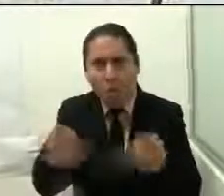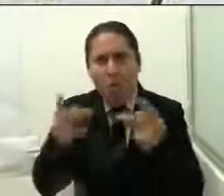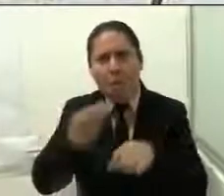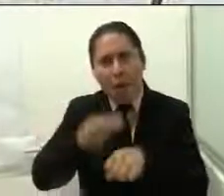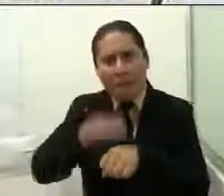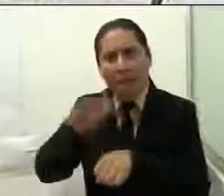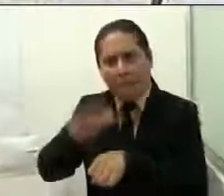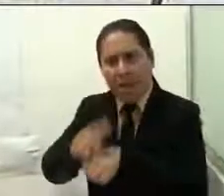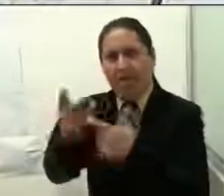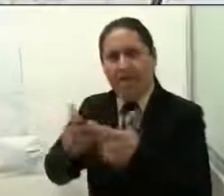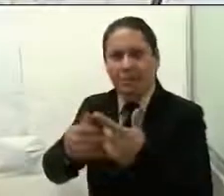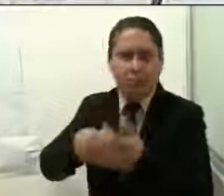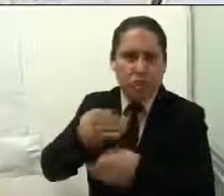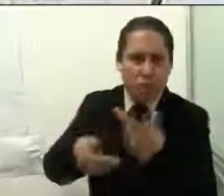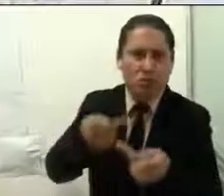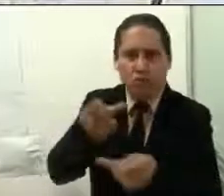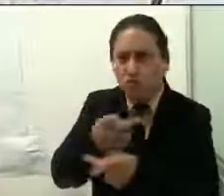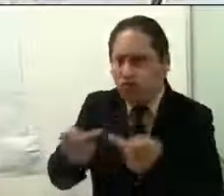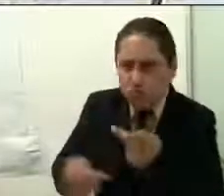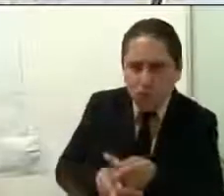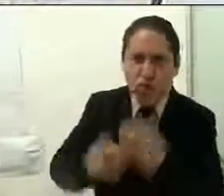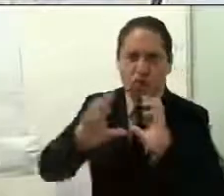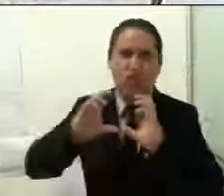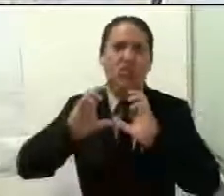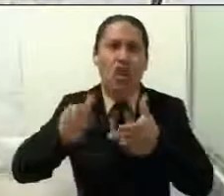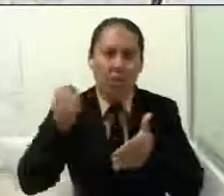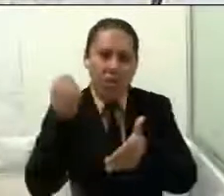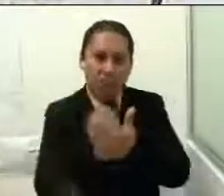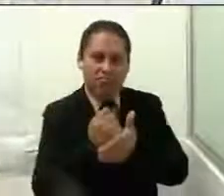mercado para los productos chiapanecos